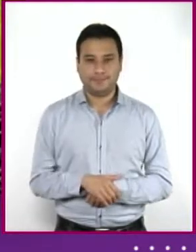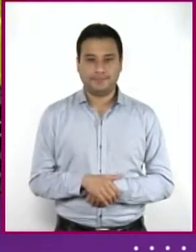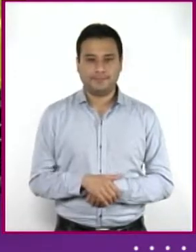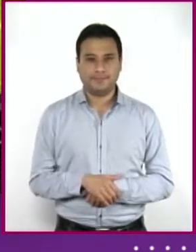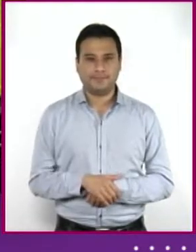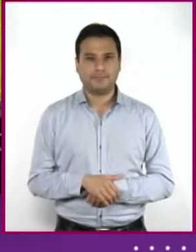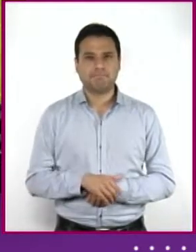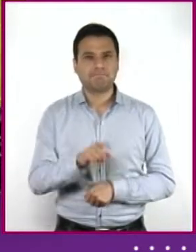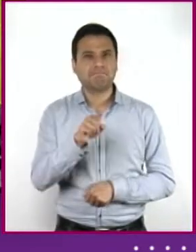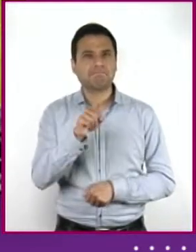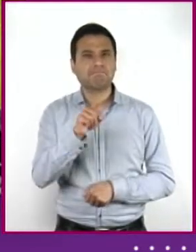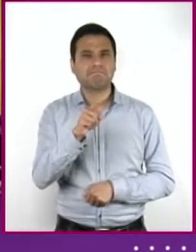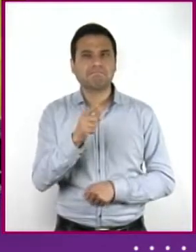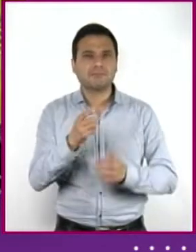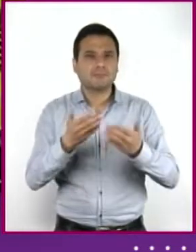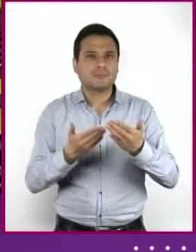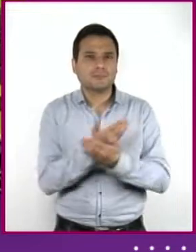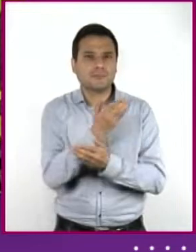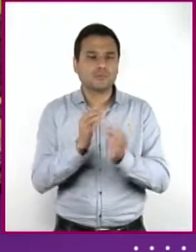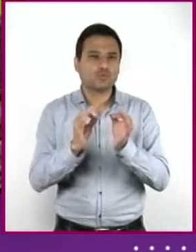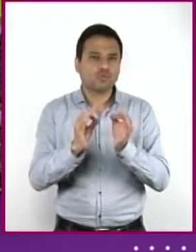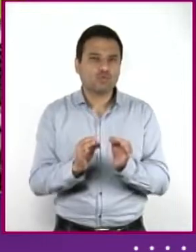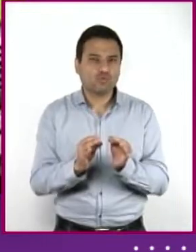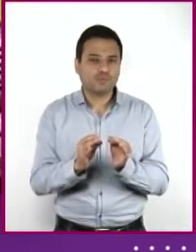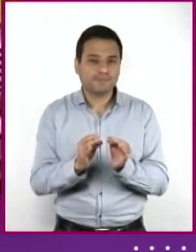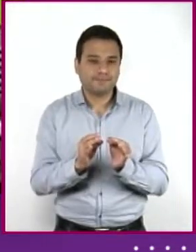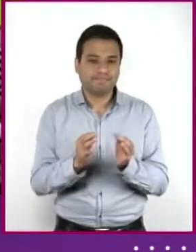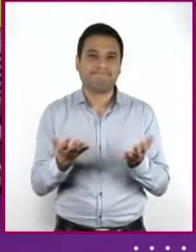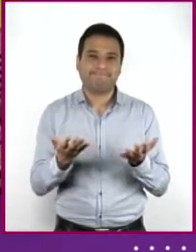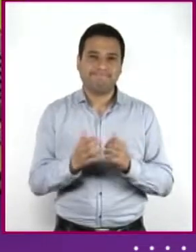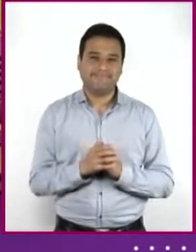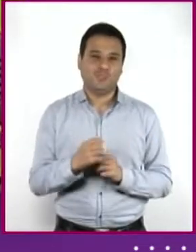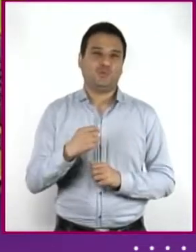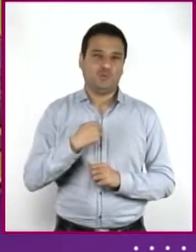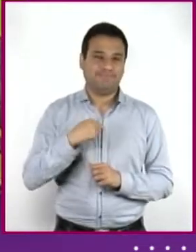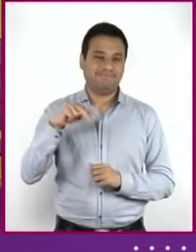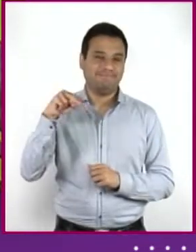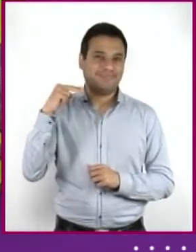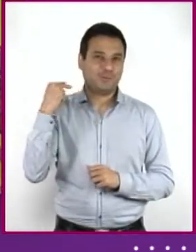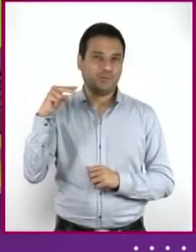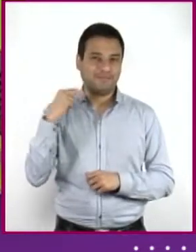Where are you from? I'm from Tlacotalpa, Veracruz.